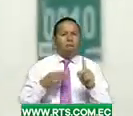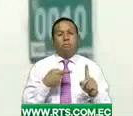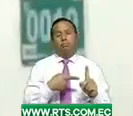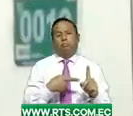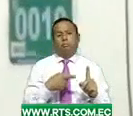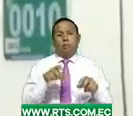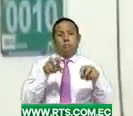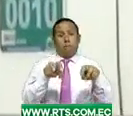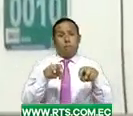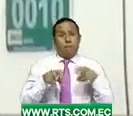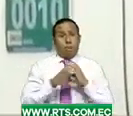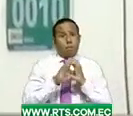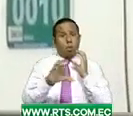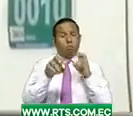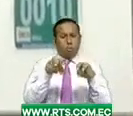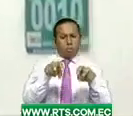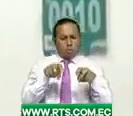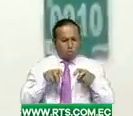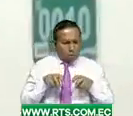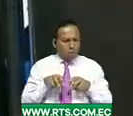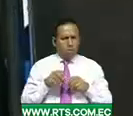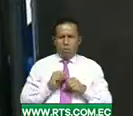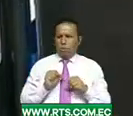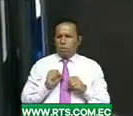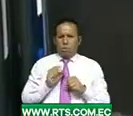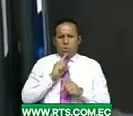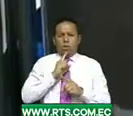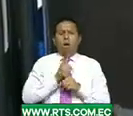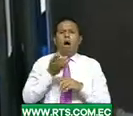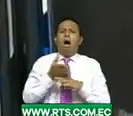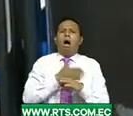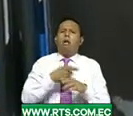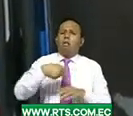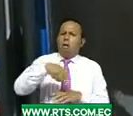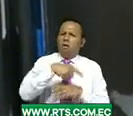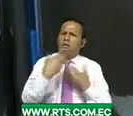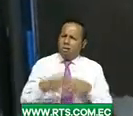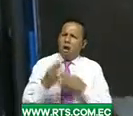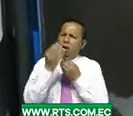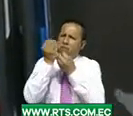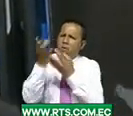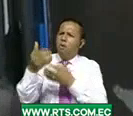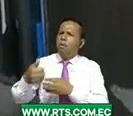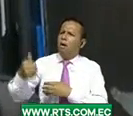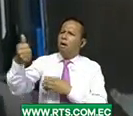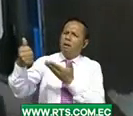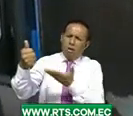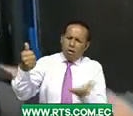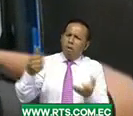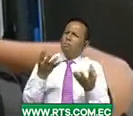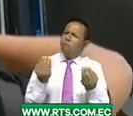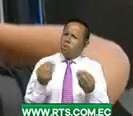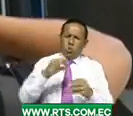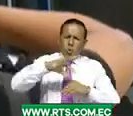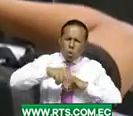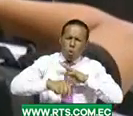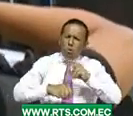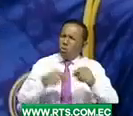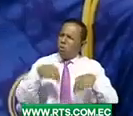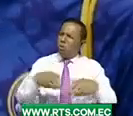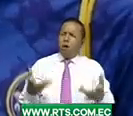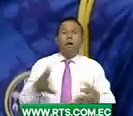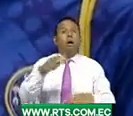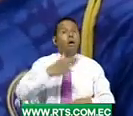buses de transportación urbana, porque ya se habían quejado sobre los constantes robos. Tengo parientes y amigos que ya le han